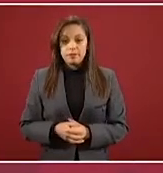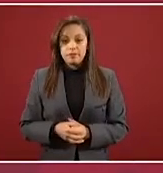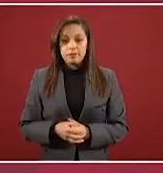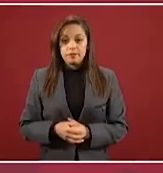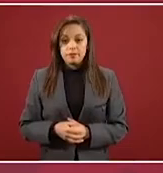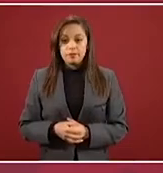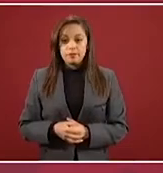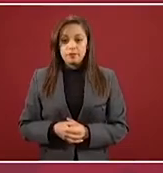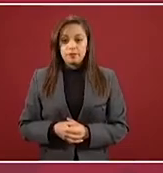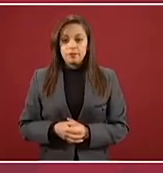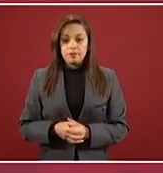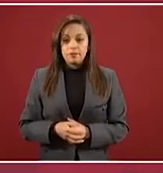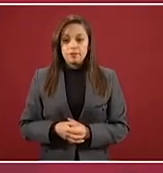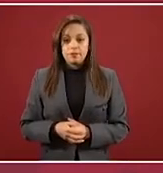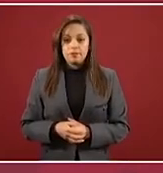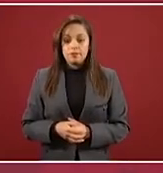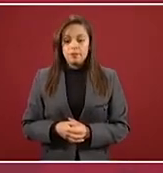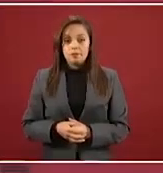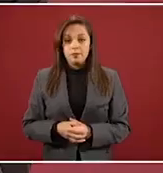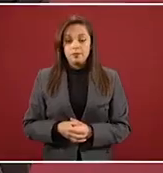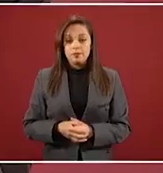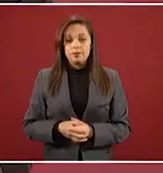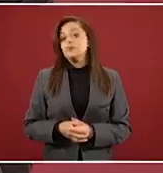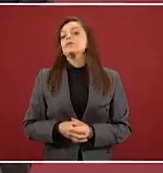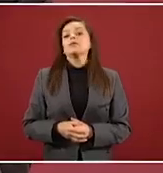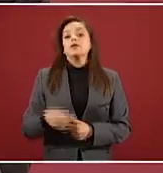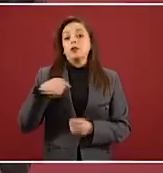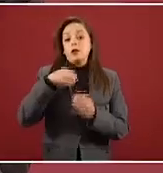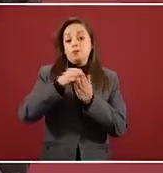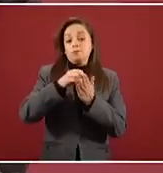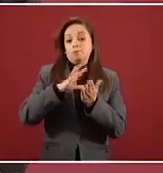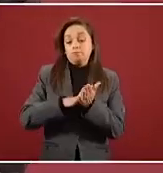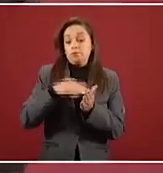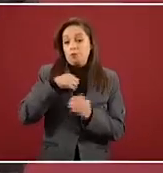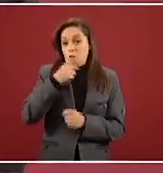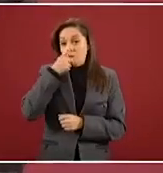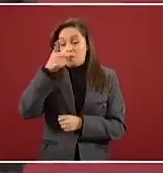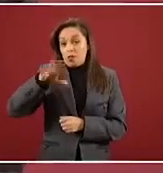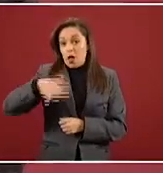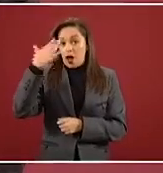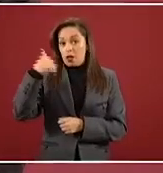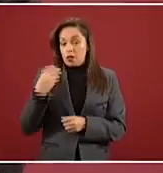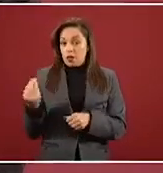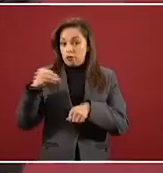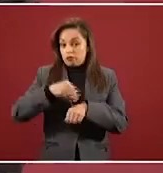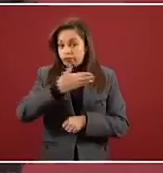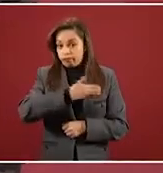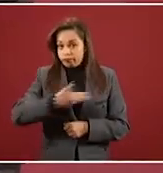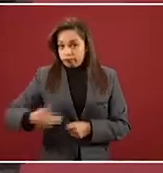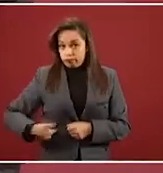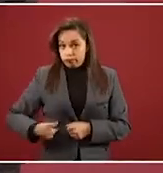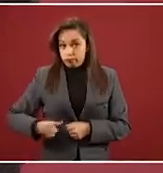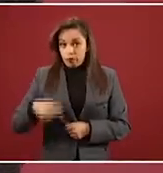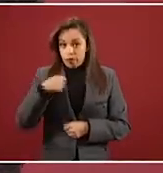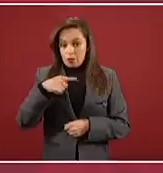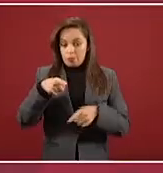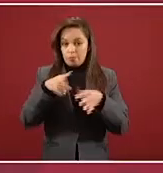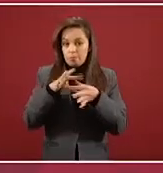Yo establecí desde que tomé posición, ¿sí?, en mi discurso,